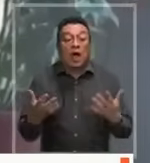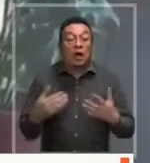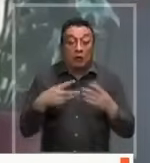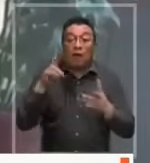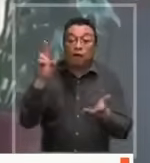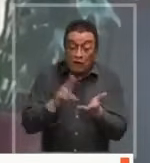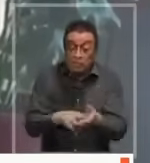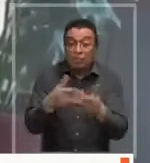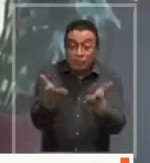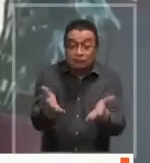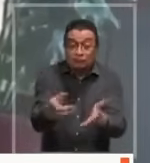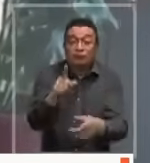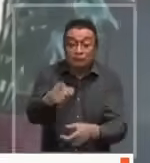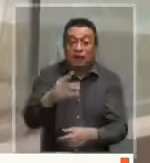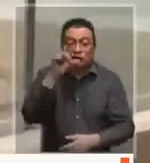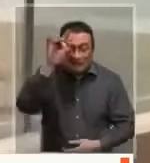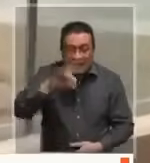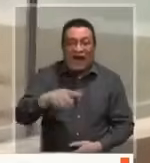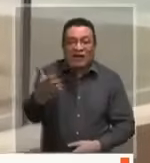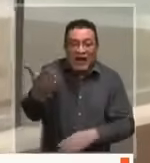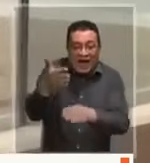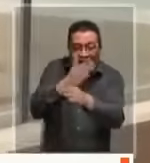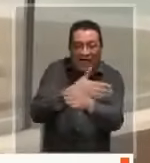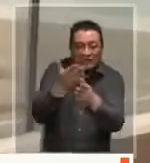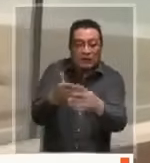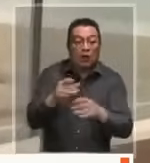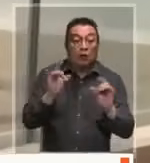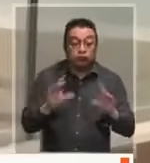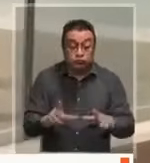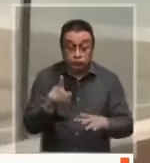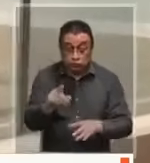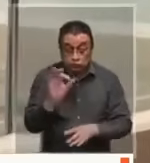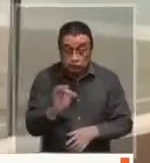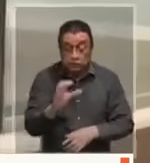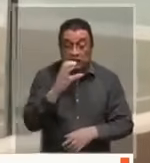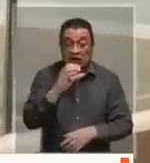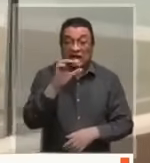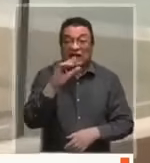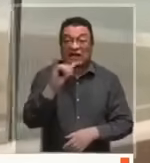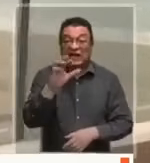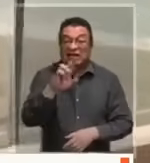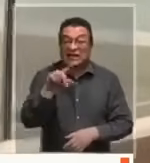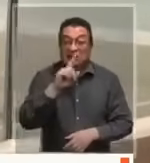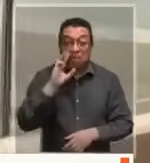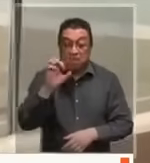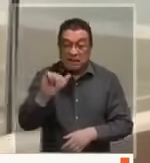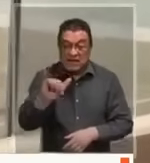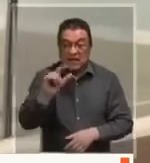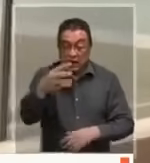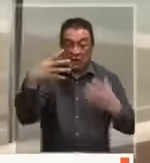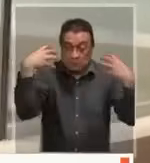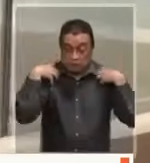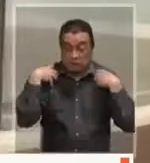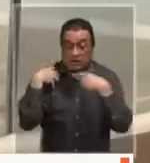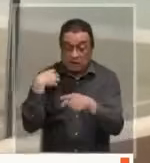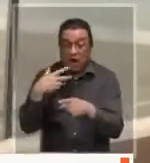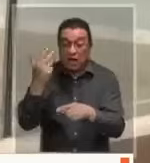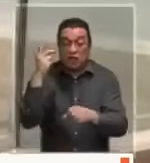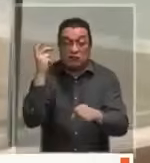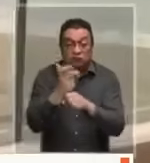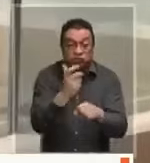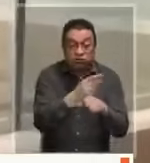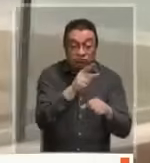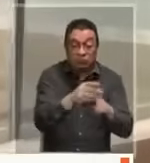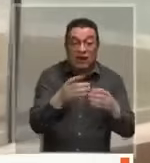verdad. Ellos tenían pleno conocimiento. Si se logra determinar que Miguel Crispi tuvo responsabilidad en no informar de los alcances del robo de Democracia